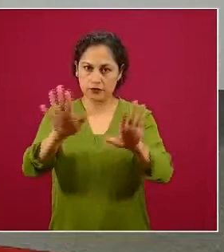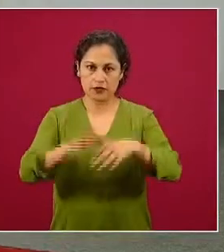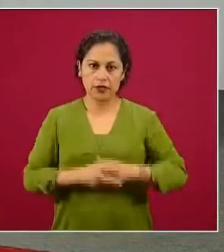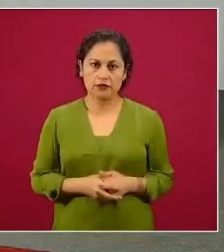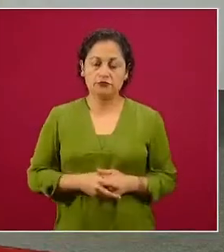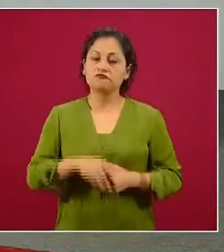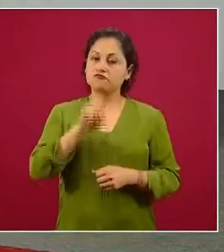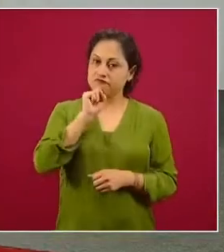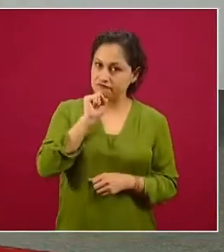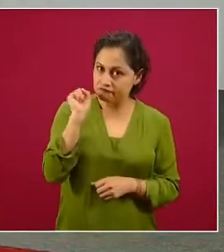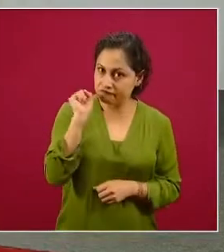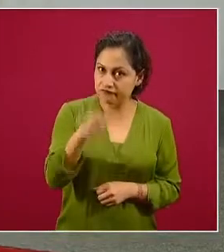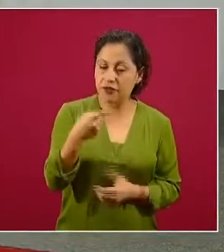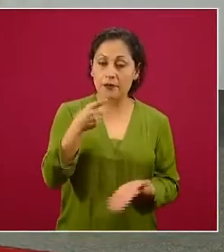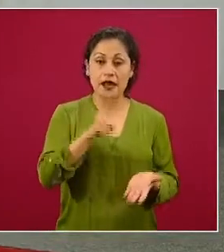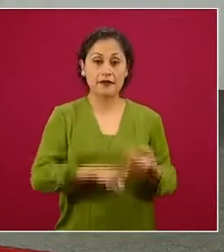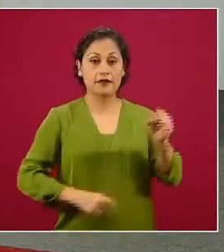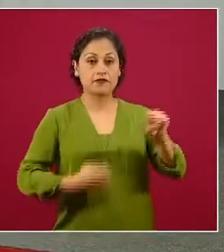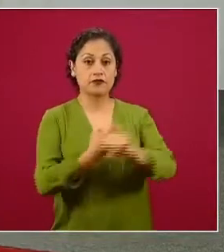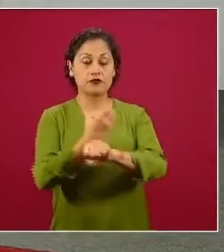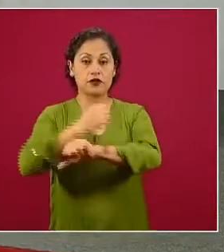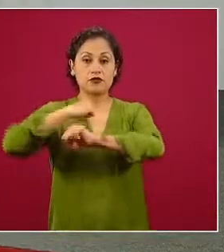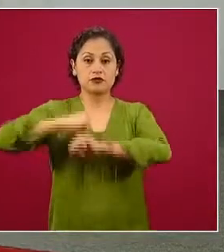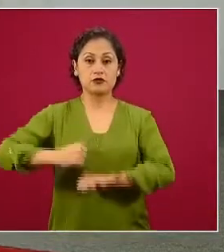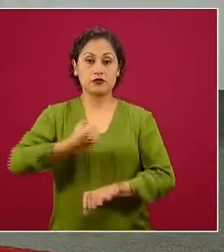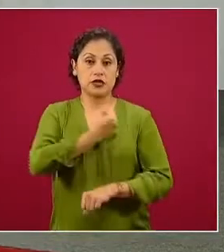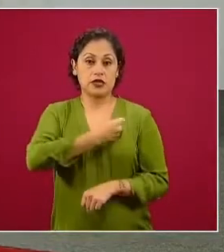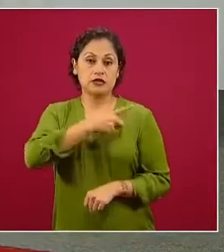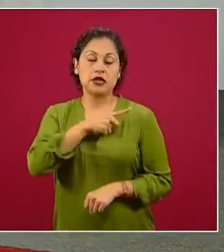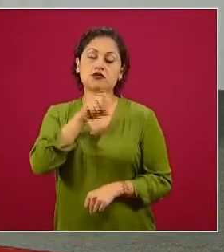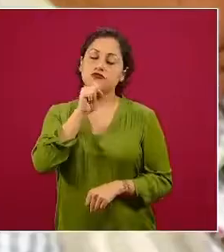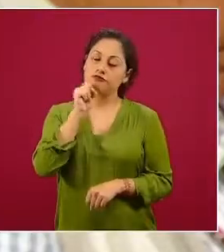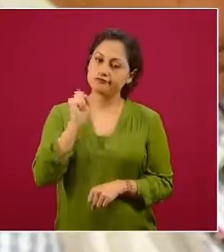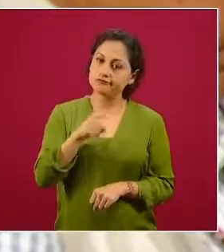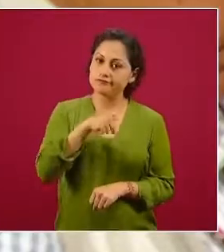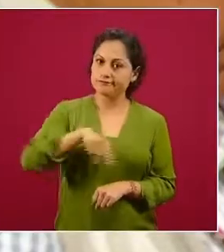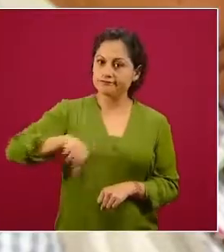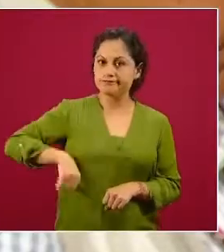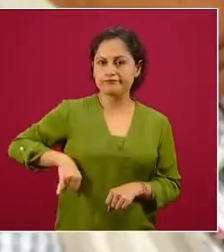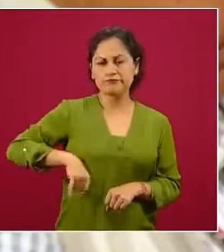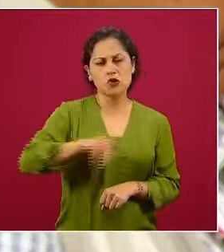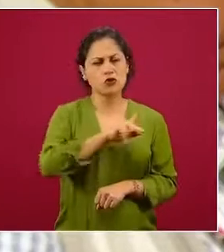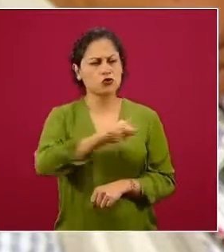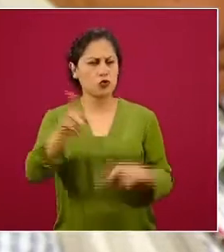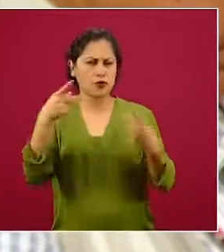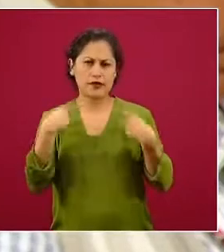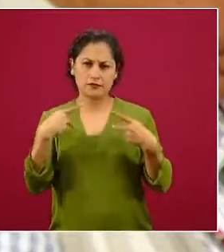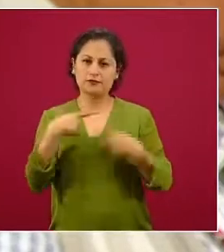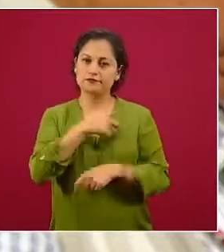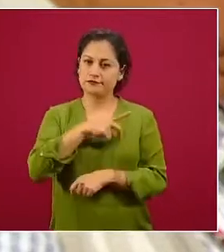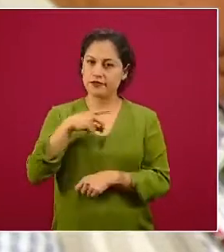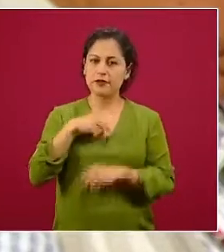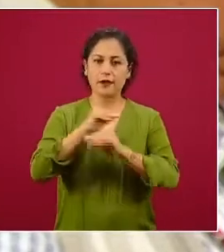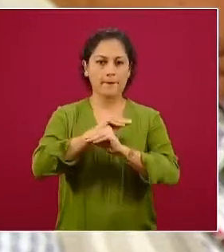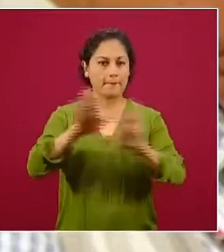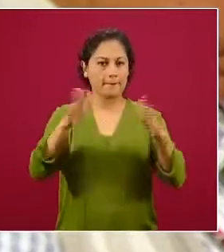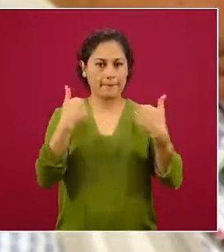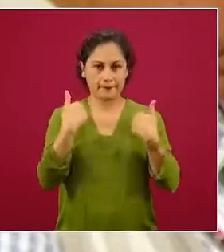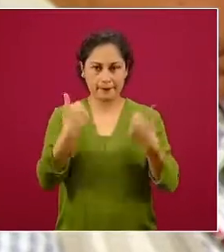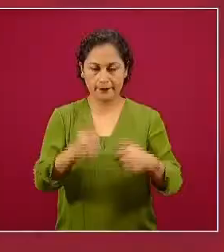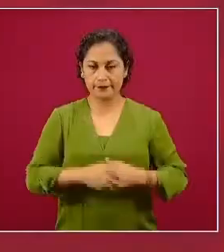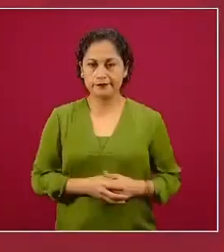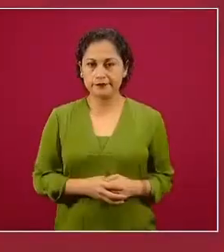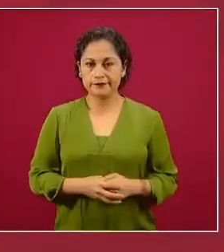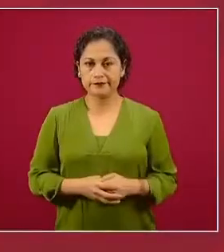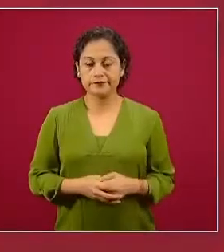las autoridades estatales de salud, desde luego de la ciudadanía y de todo el mundo, y que ha sido sujeto